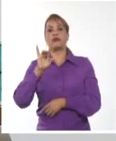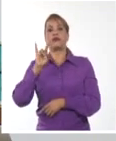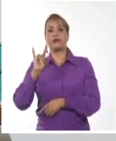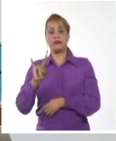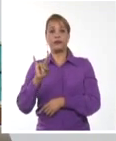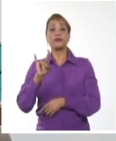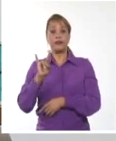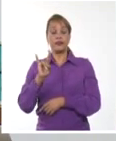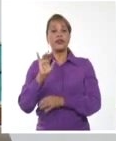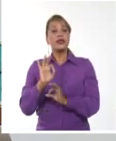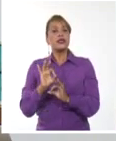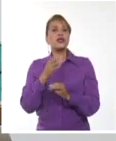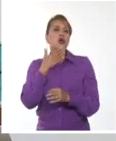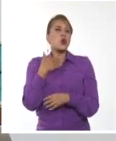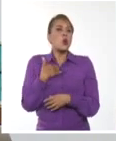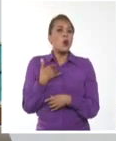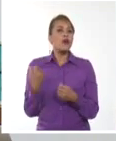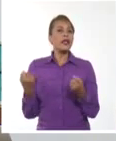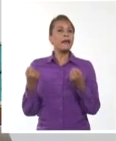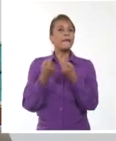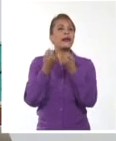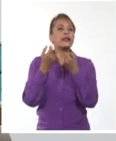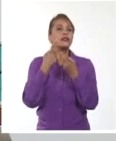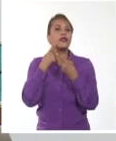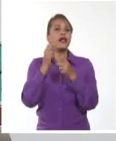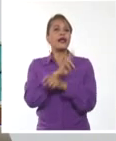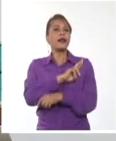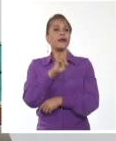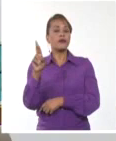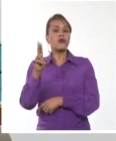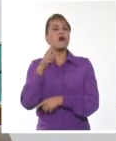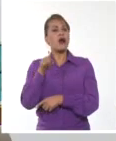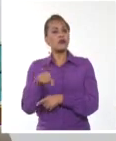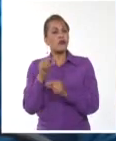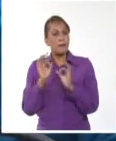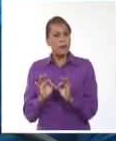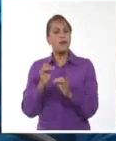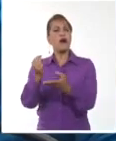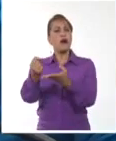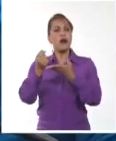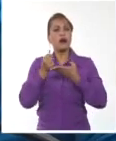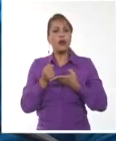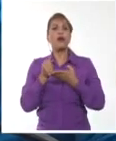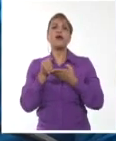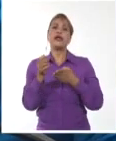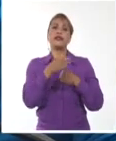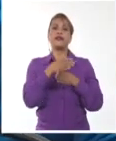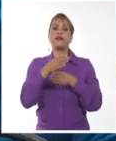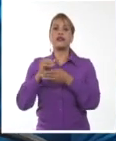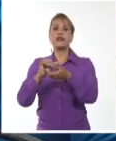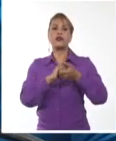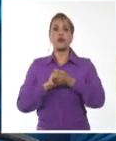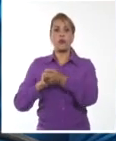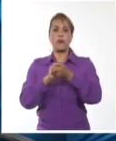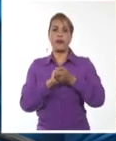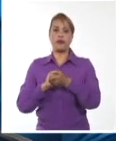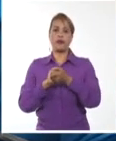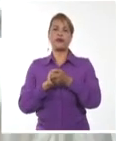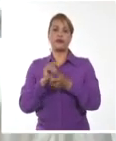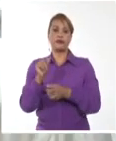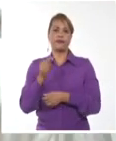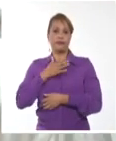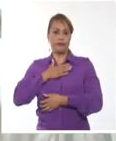1959 y cómo el impacto de esa revolución ha influido en todos los compañeros de mi generación